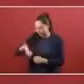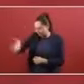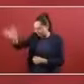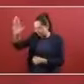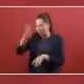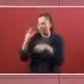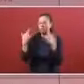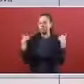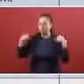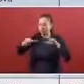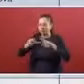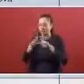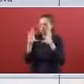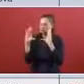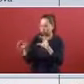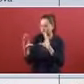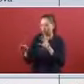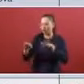maestros,